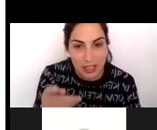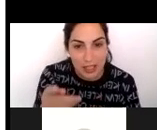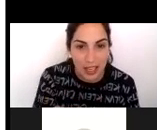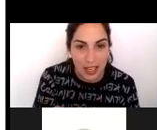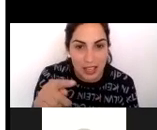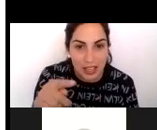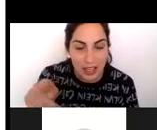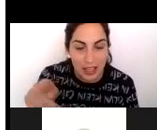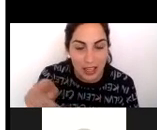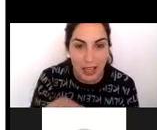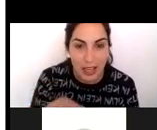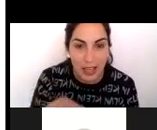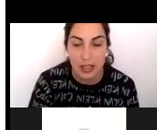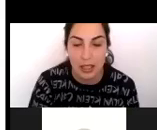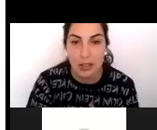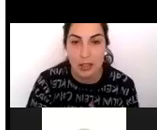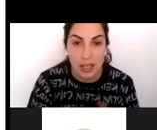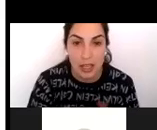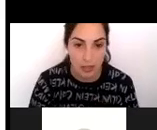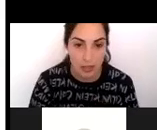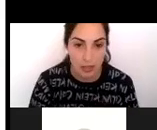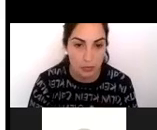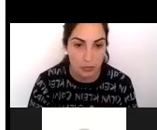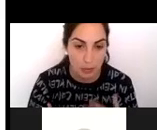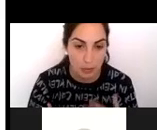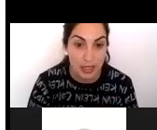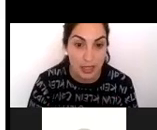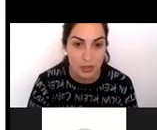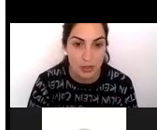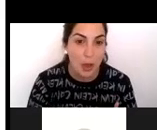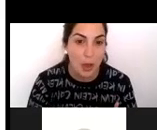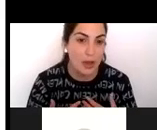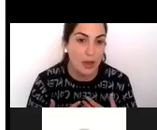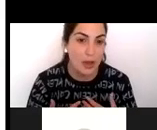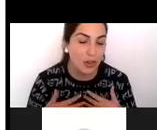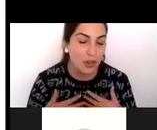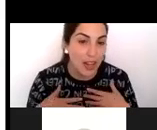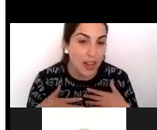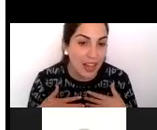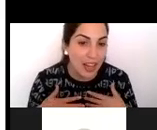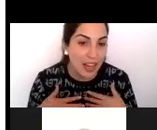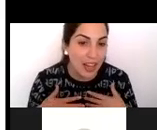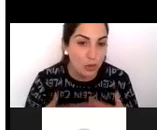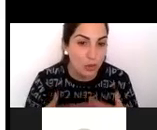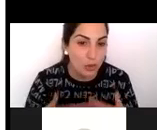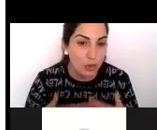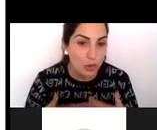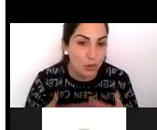fíjense que ahí sale gráficamente el dos y el cero, que me dice que eso, pero no va a los